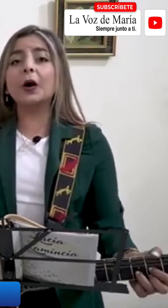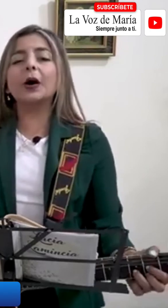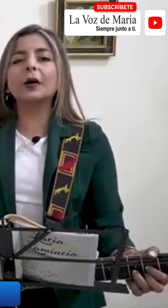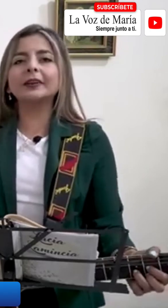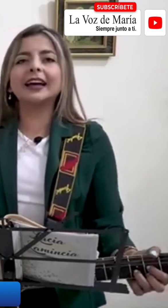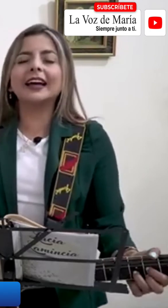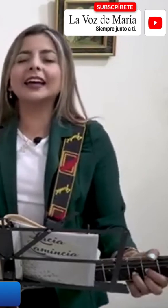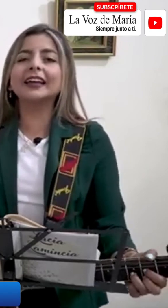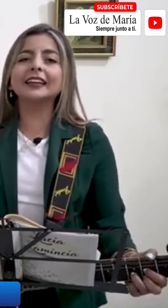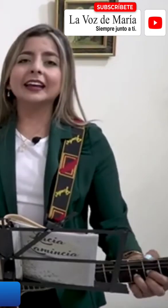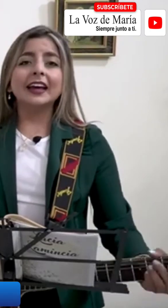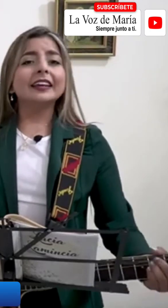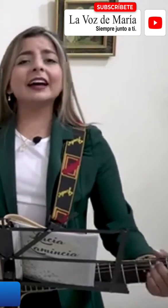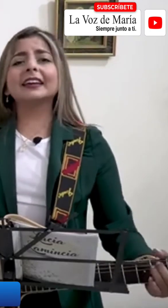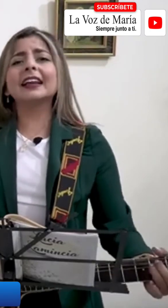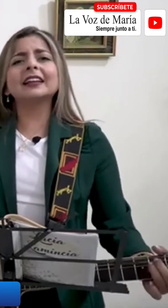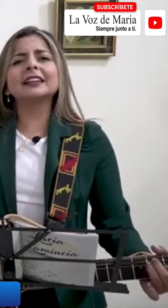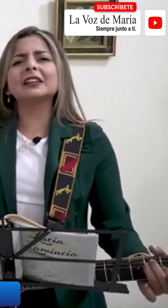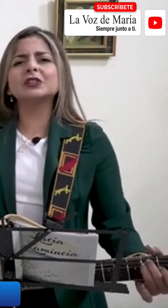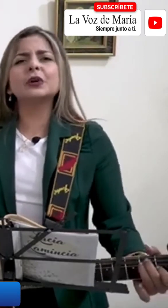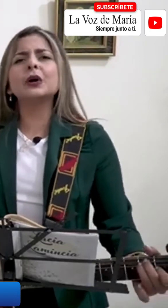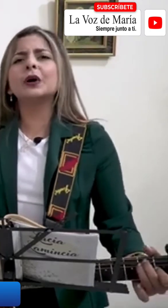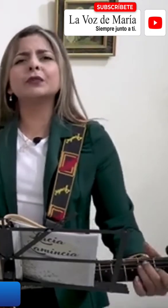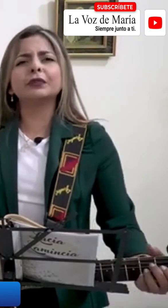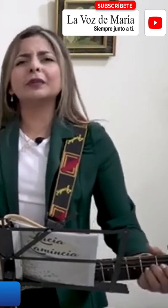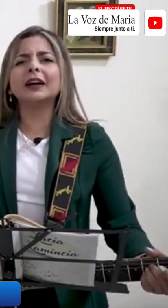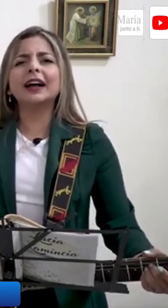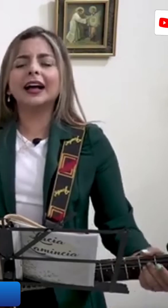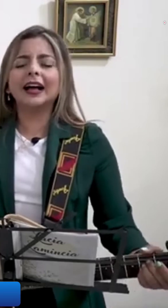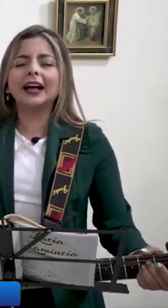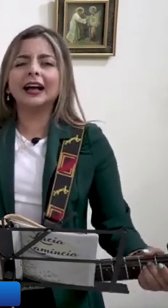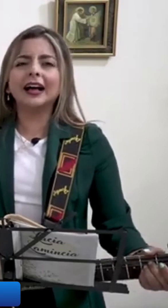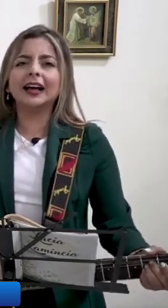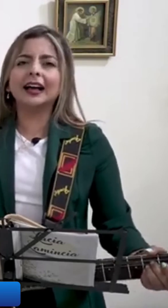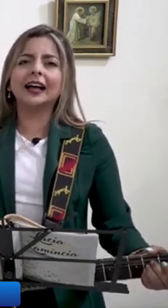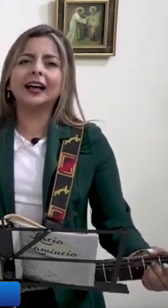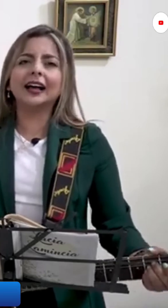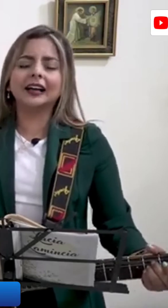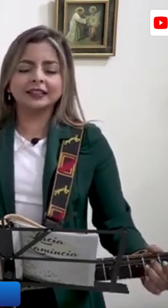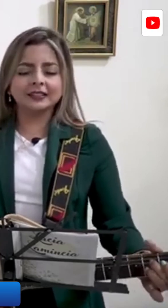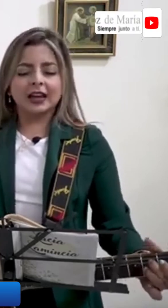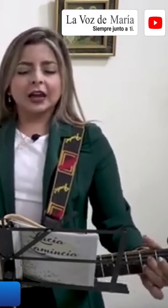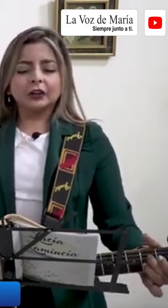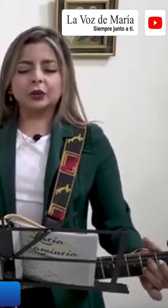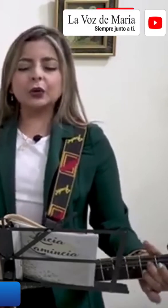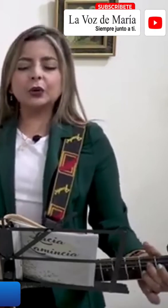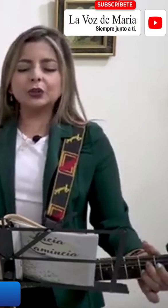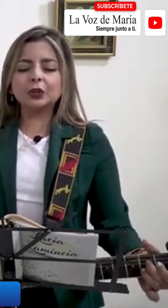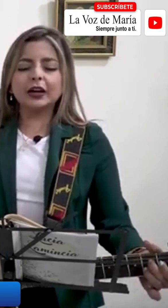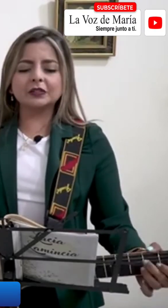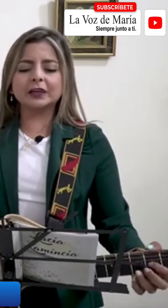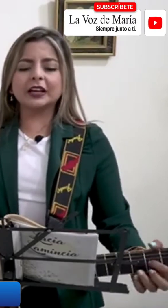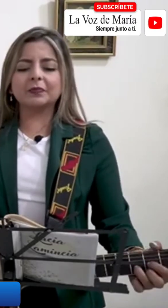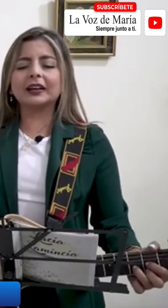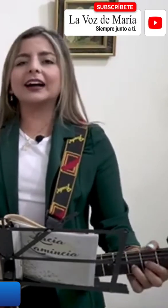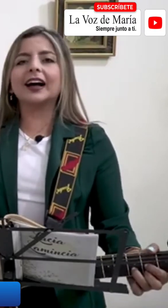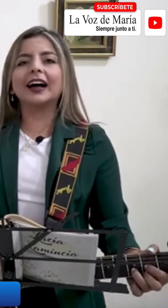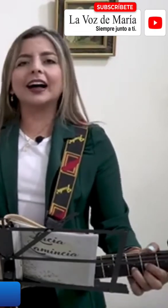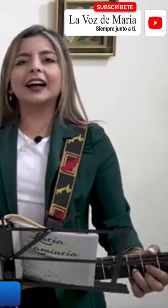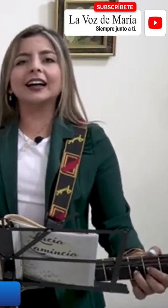amando al pobre y aquel que sufre más. Tuyo es